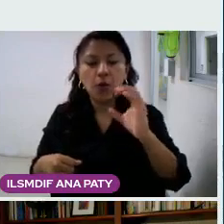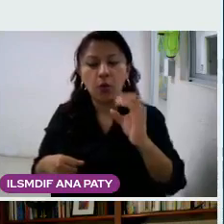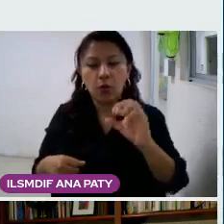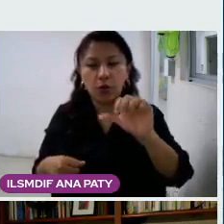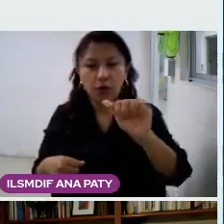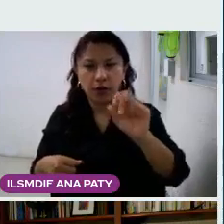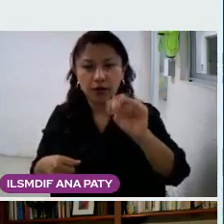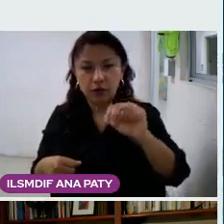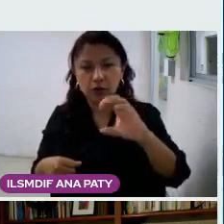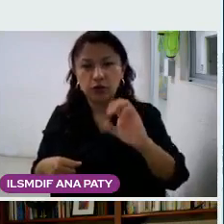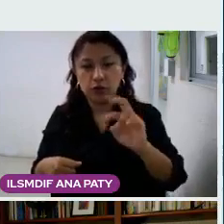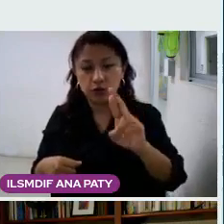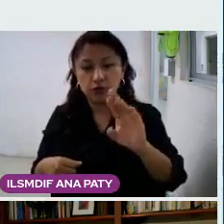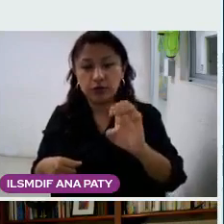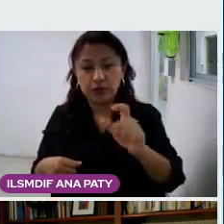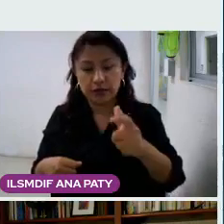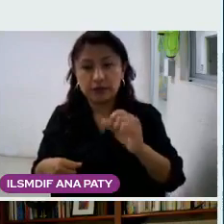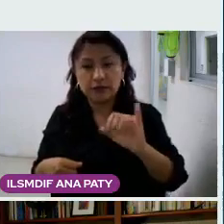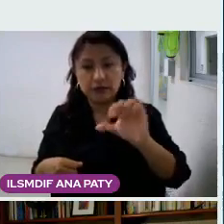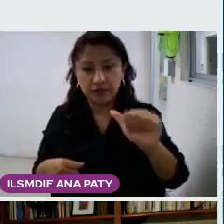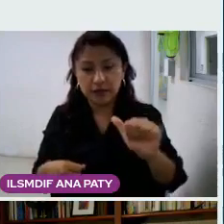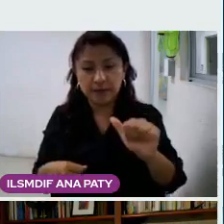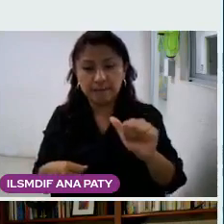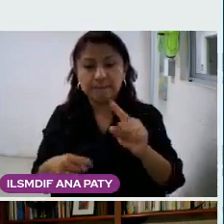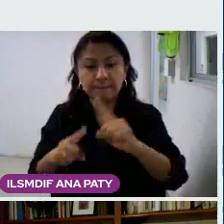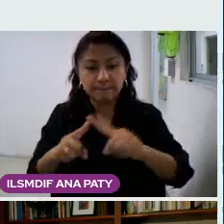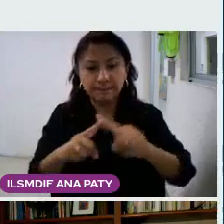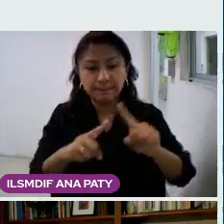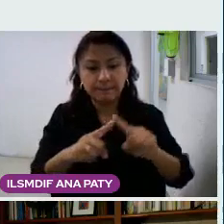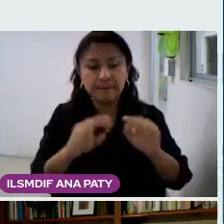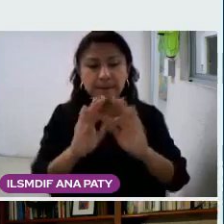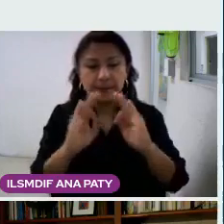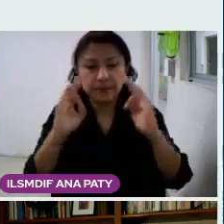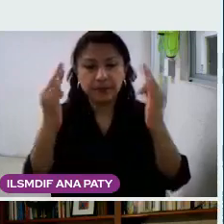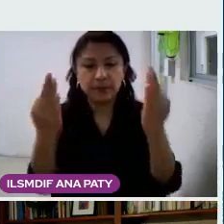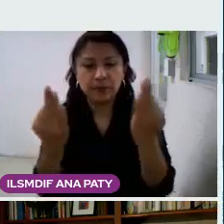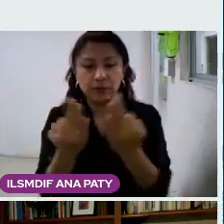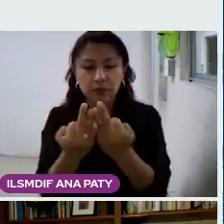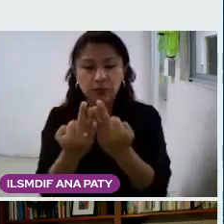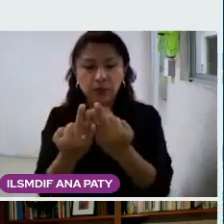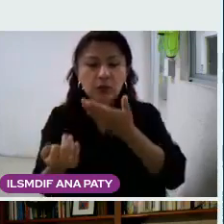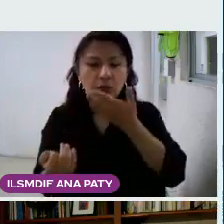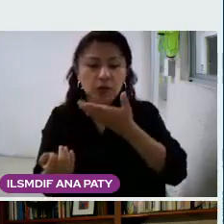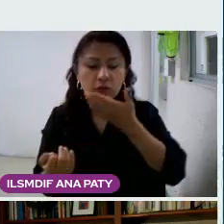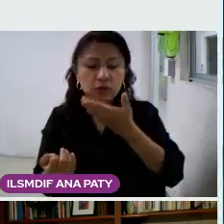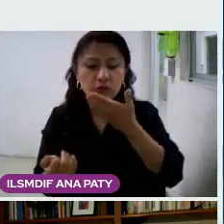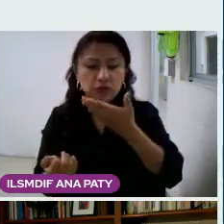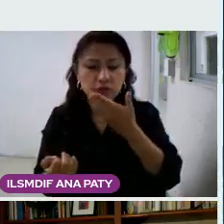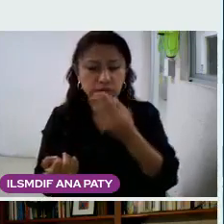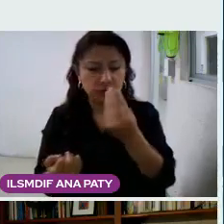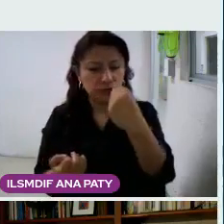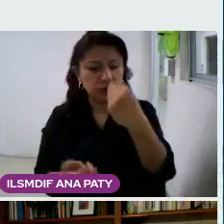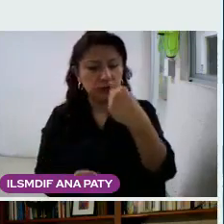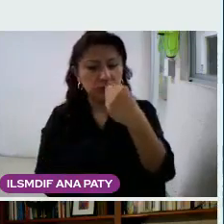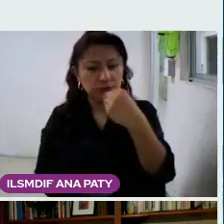reflejan, creo que andamos, no sé si es la anterior, perdón, pero es que a mí me faltó